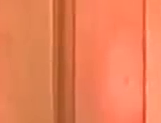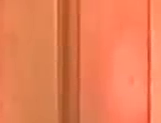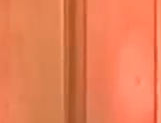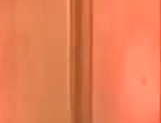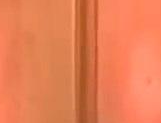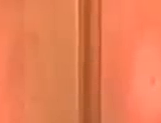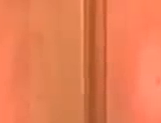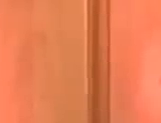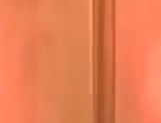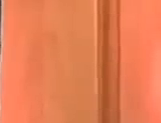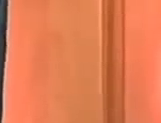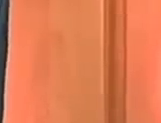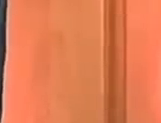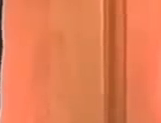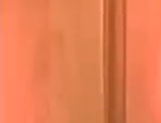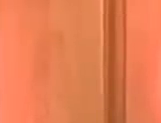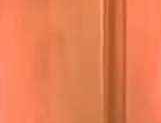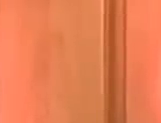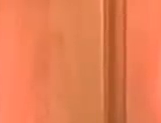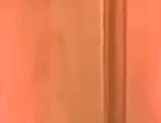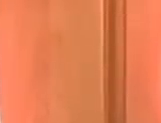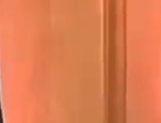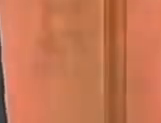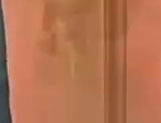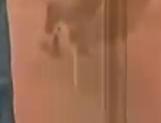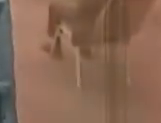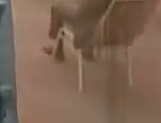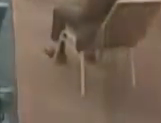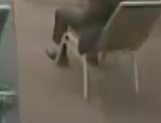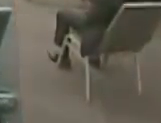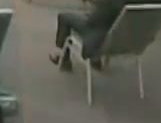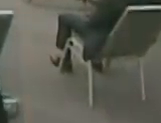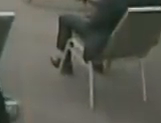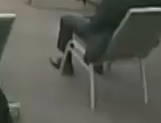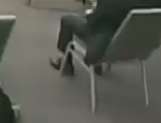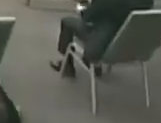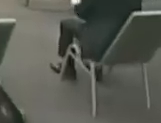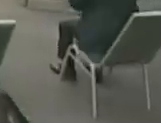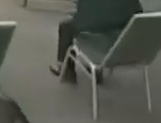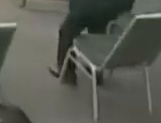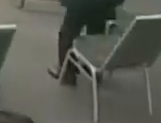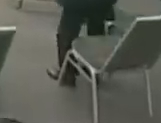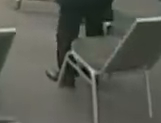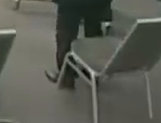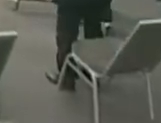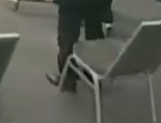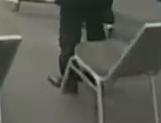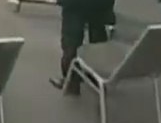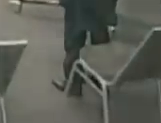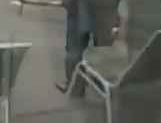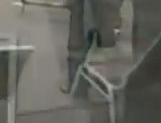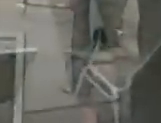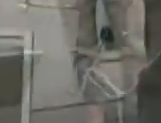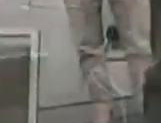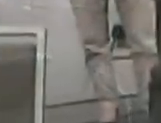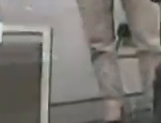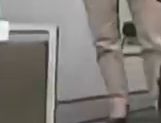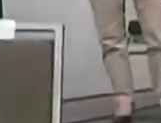Transmitimos desde el Salón Ayacucho del Palacio de Miraflores a propósito de la entrega del Premio Nacional de Periodismo Simón